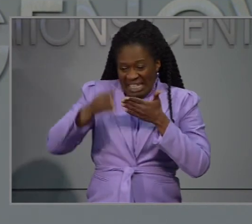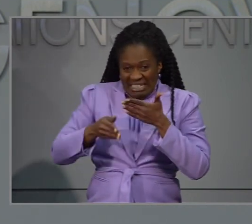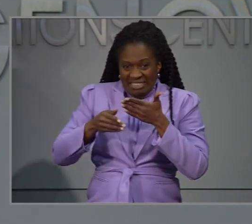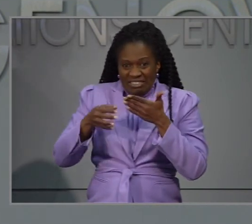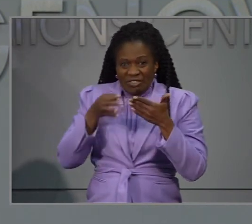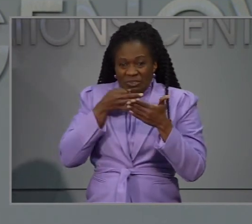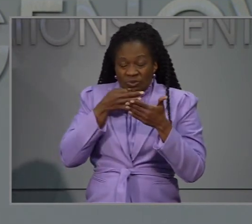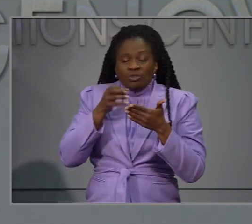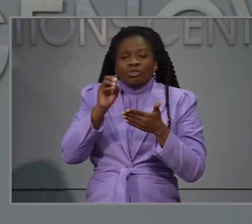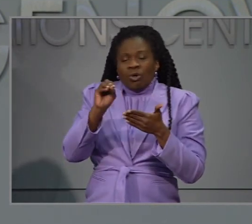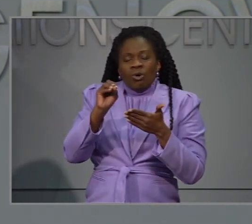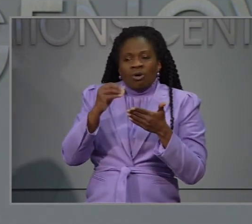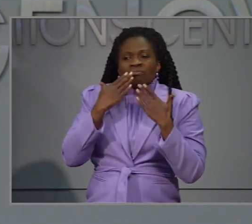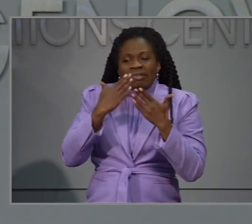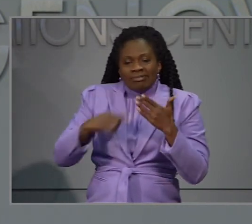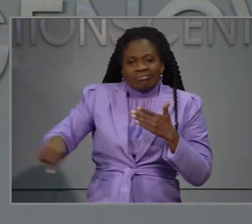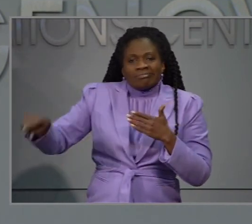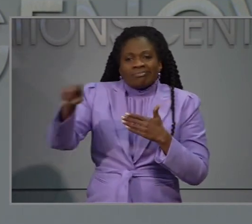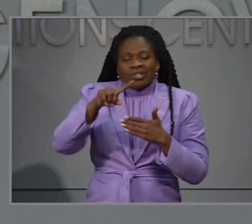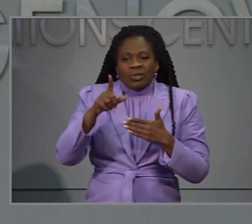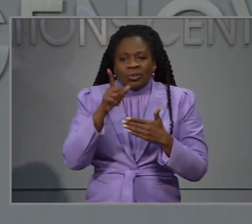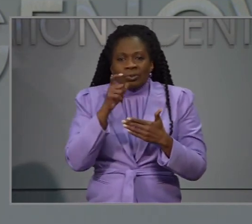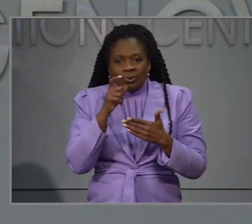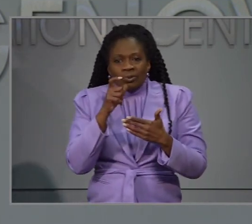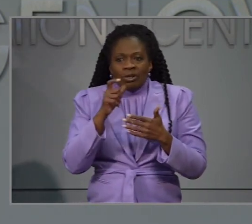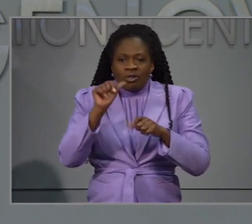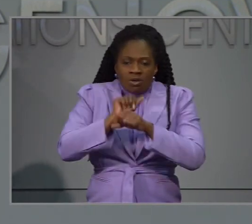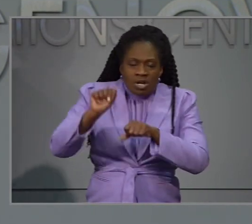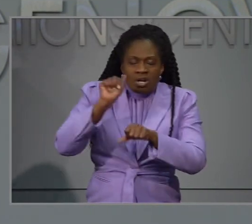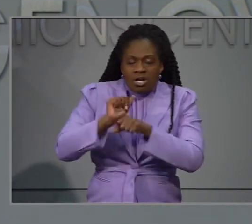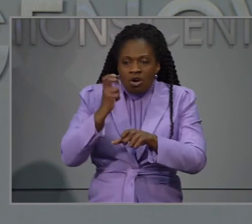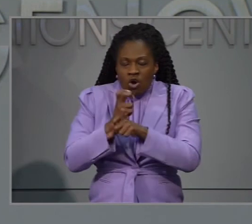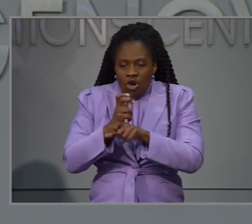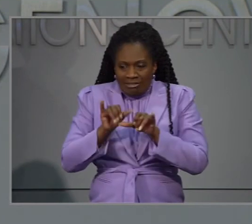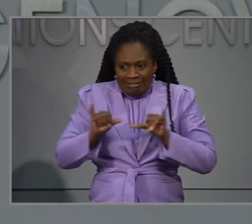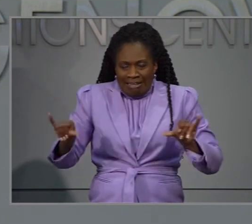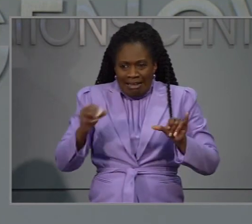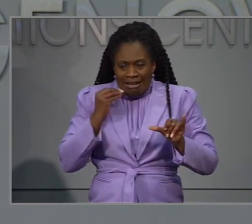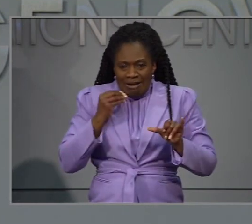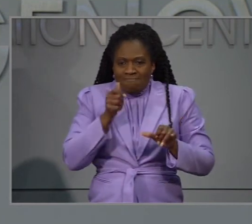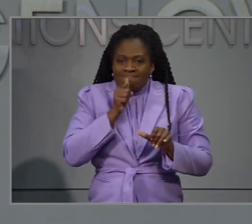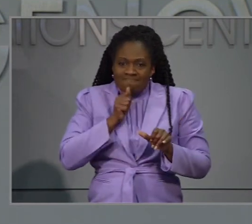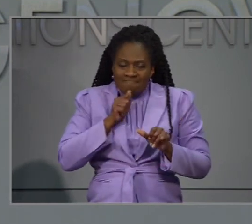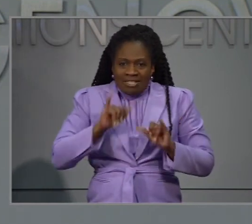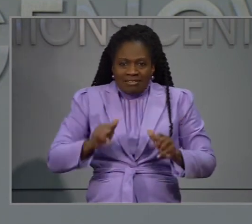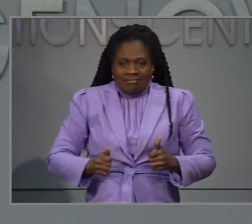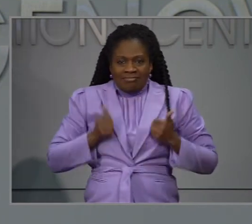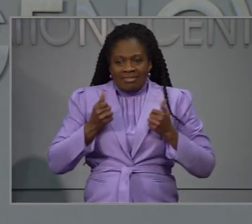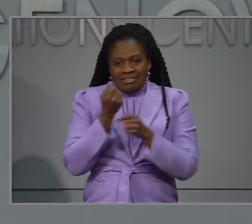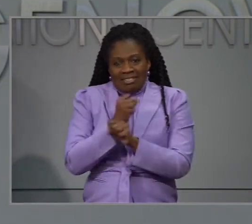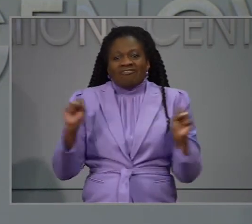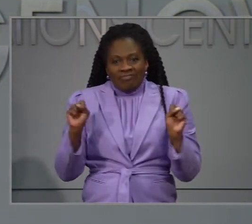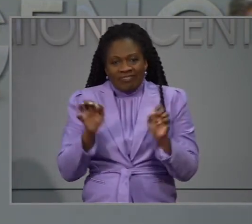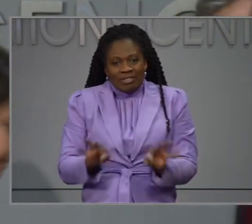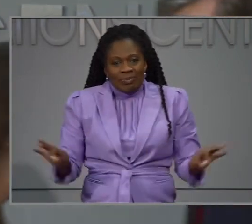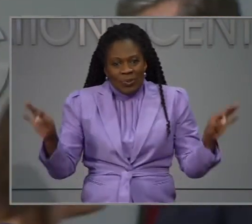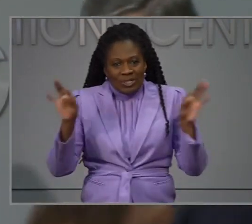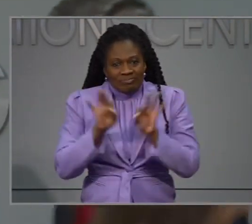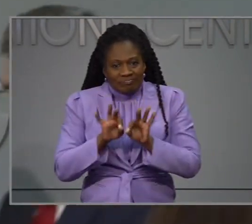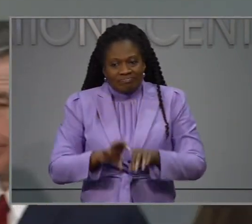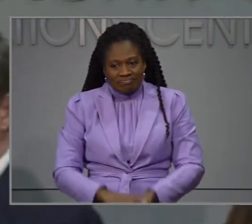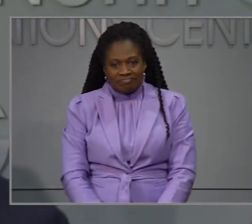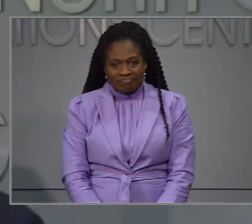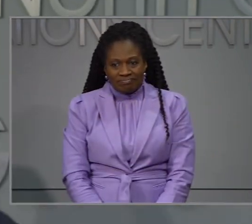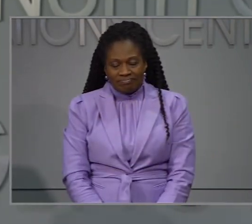este siguiente fin de semana y gracias a todos por los que están trabajando arduamente y para permanecer en casa y salvar vidas